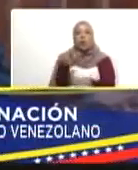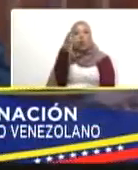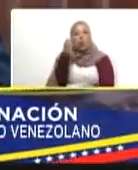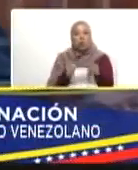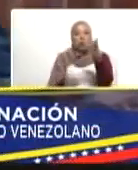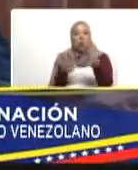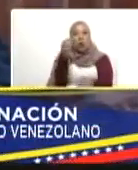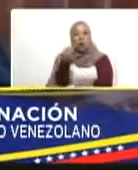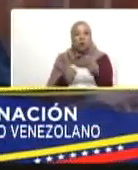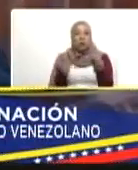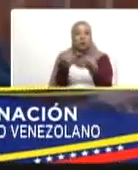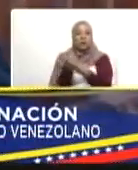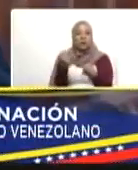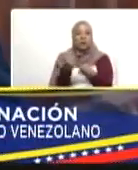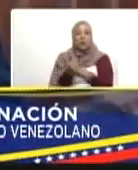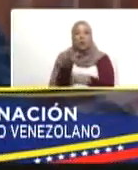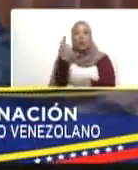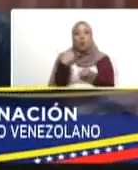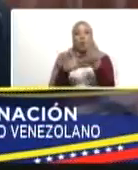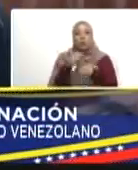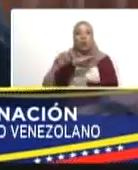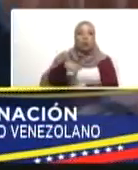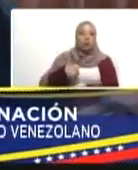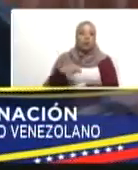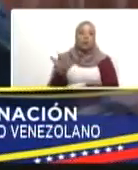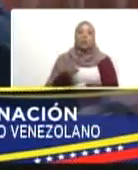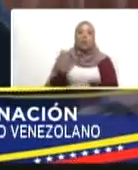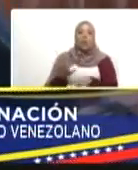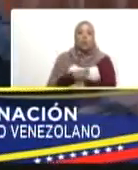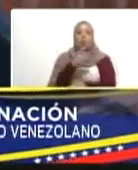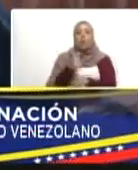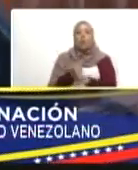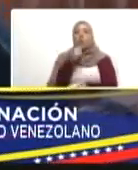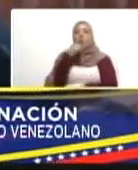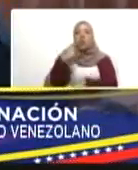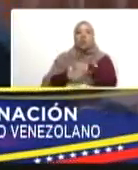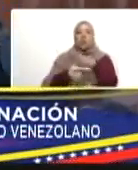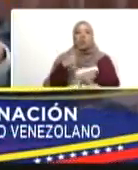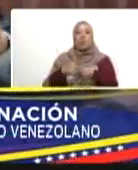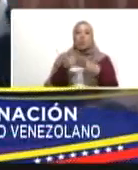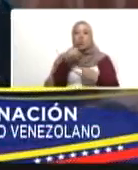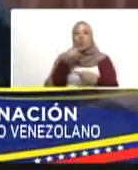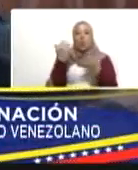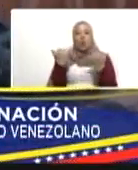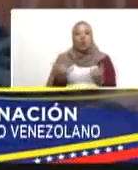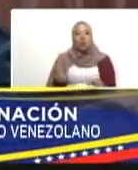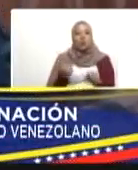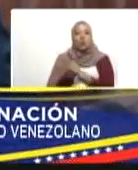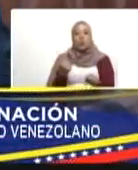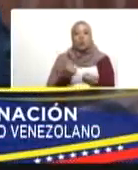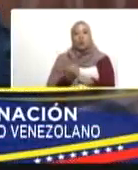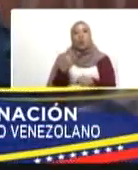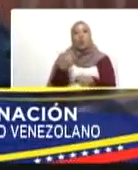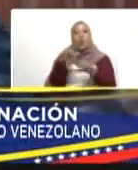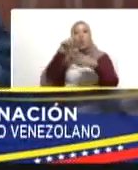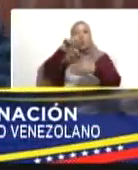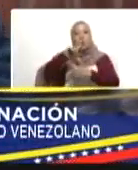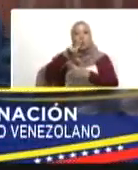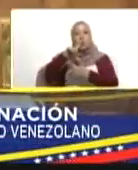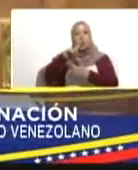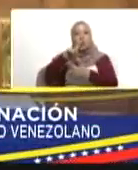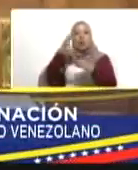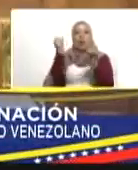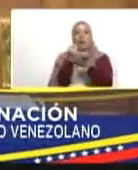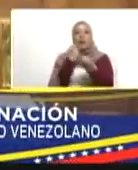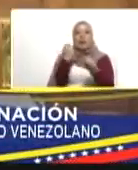bufalino las búfala de nuestro país es el primer productor de leche bufalina del continente el que